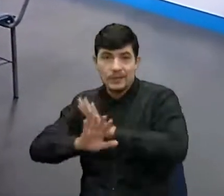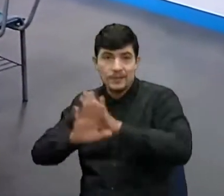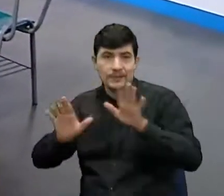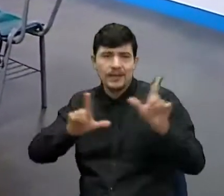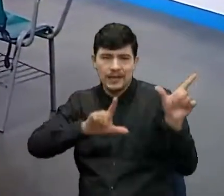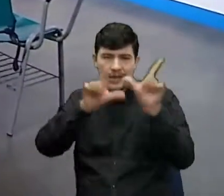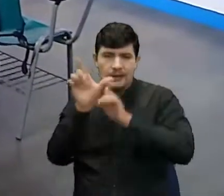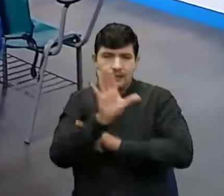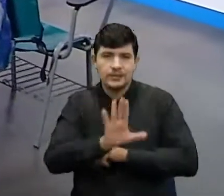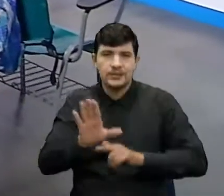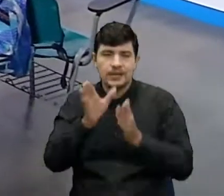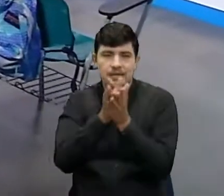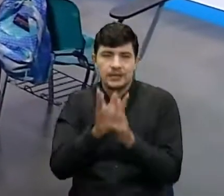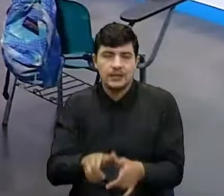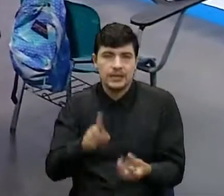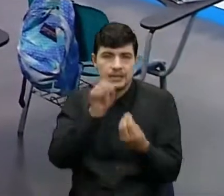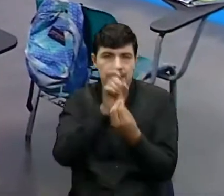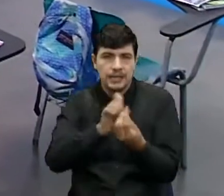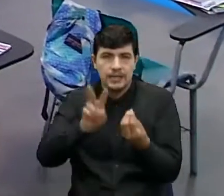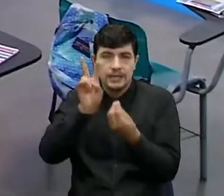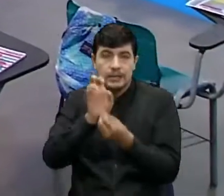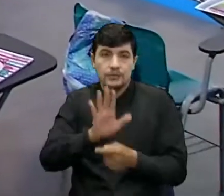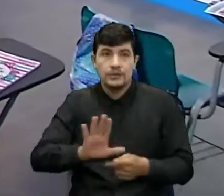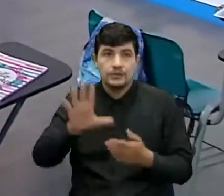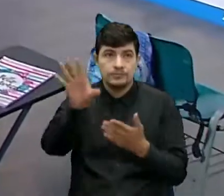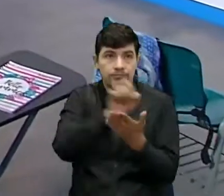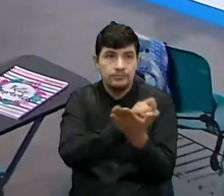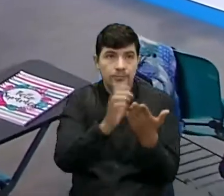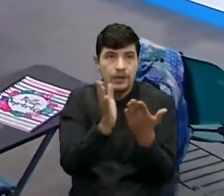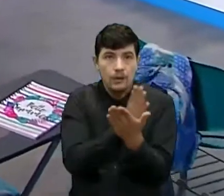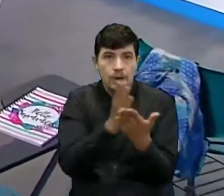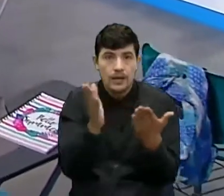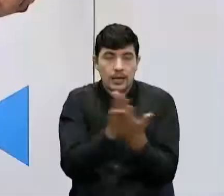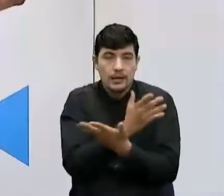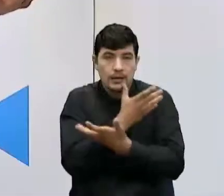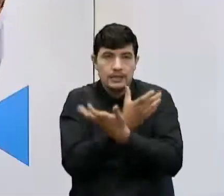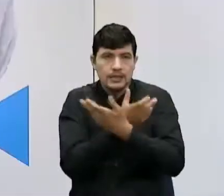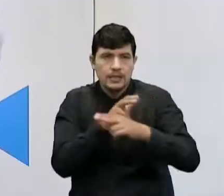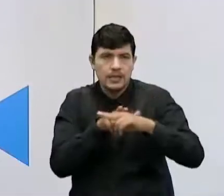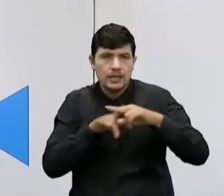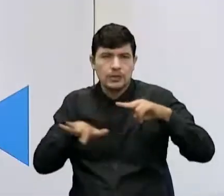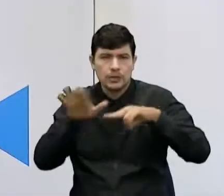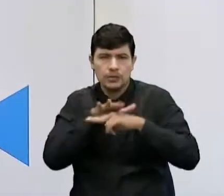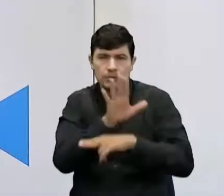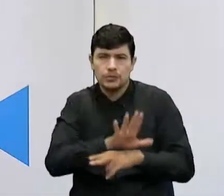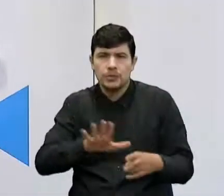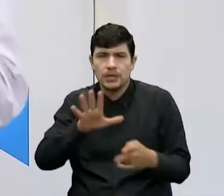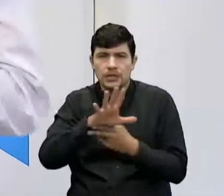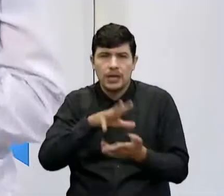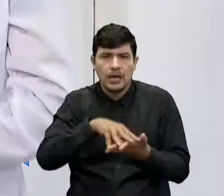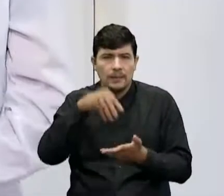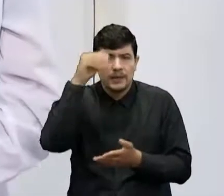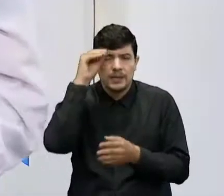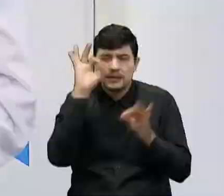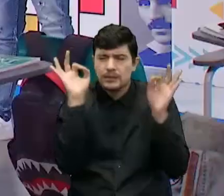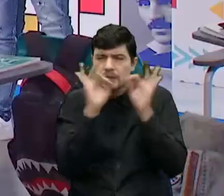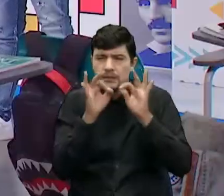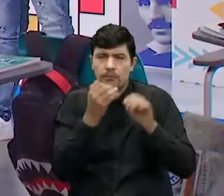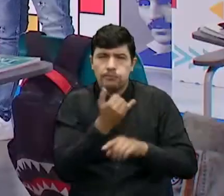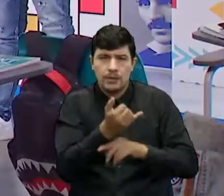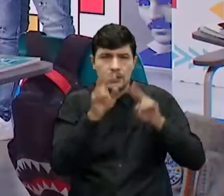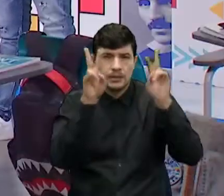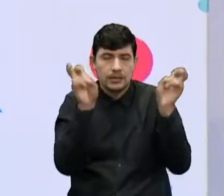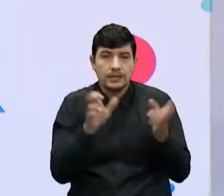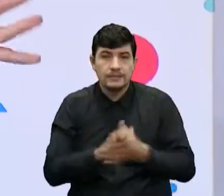Van a estar apuntando en su cuaderno de ciencias naturales Para que obviamente Esto sea mucho más sencillo Aprender acerca de estos factores Bueno,